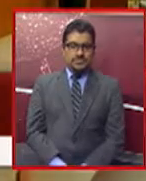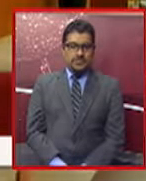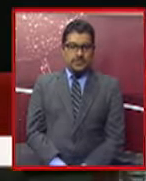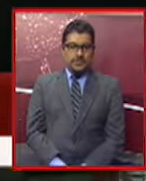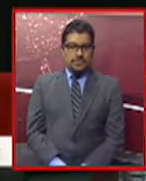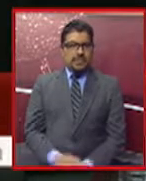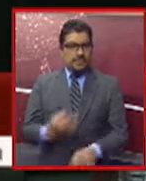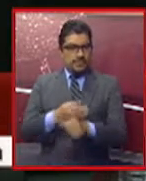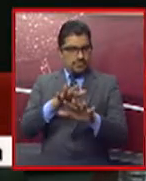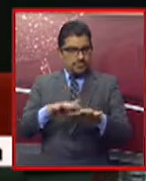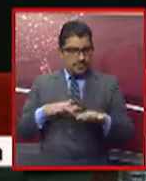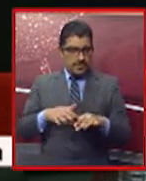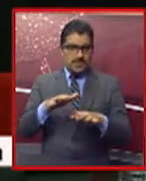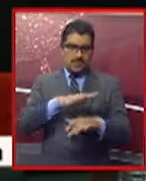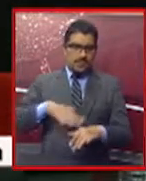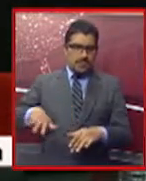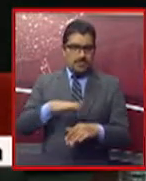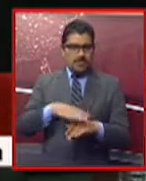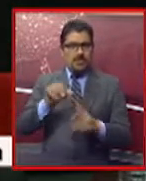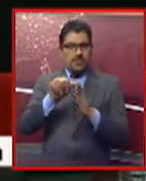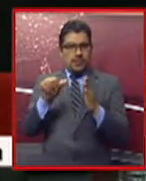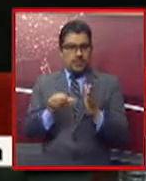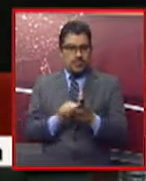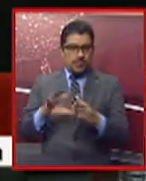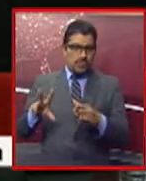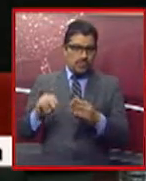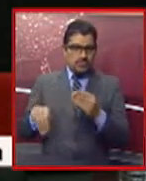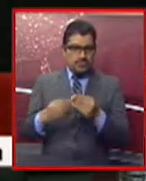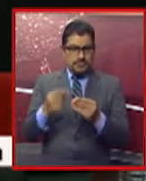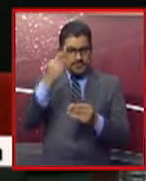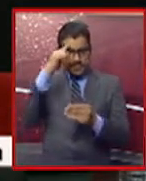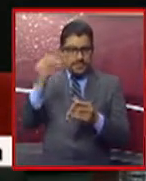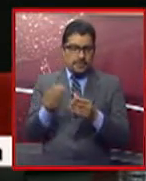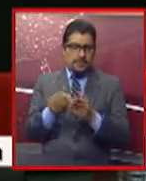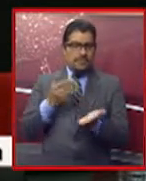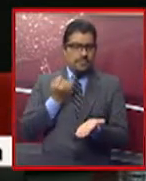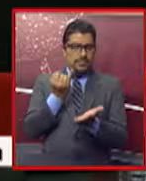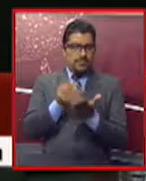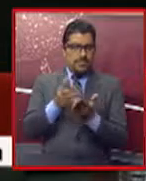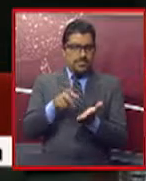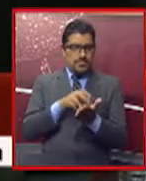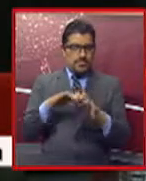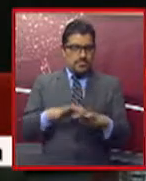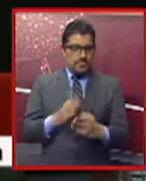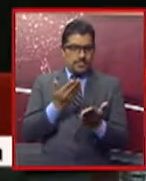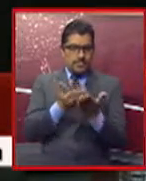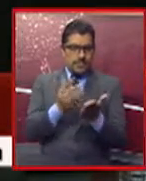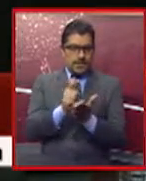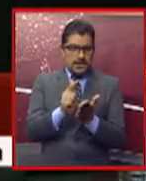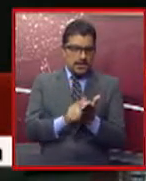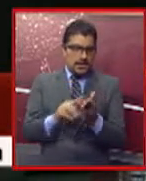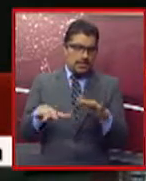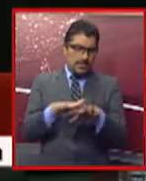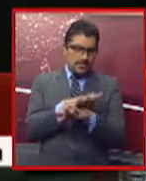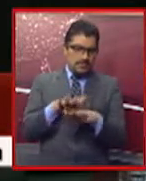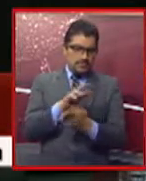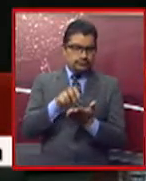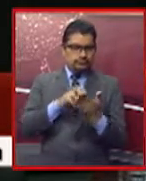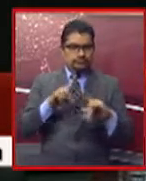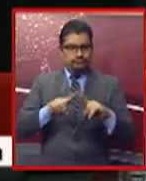queda aprobado en lo general y los artículos no reservados del proyecto de decreto por el que se reforman y adicionan